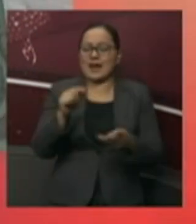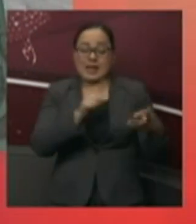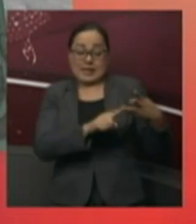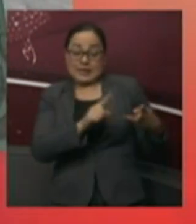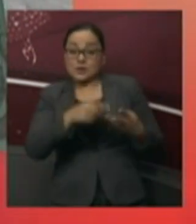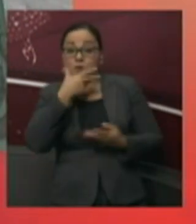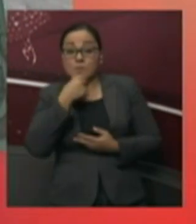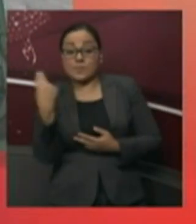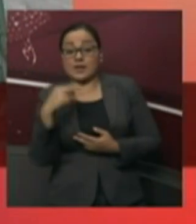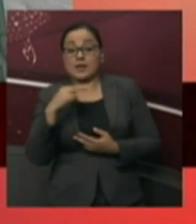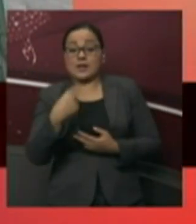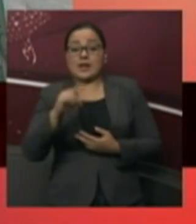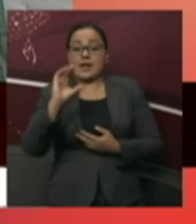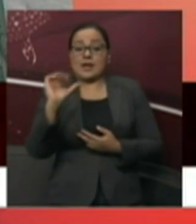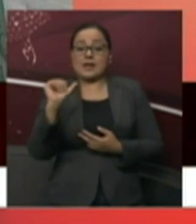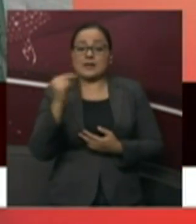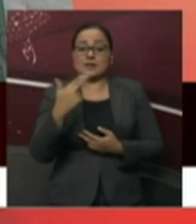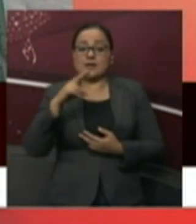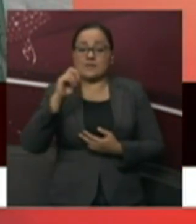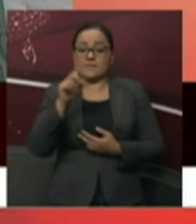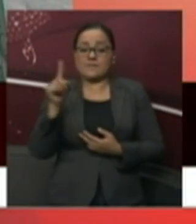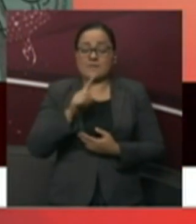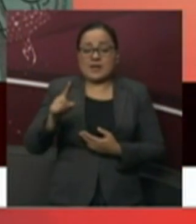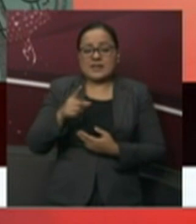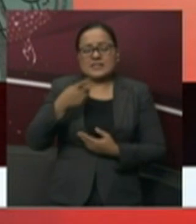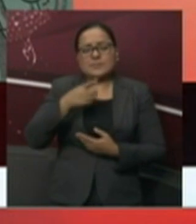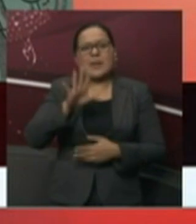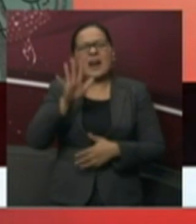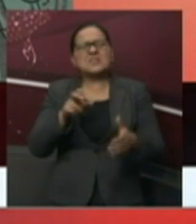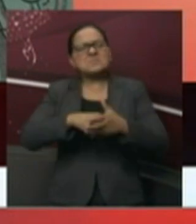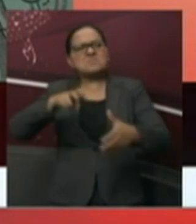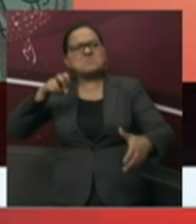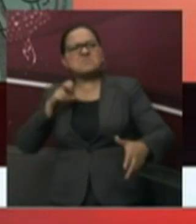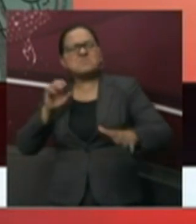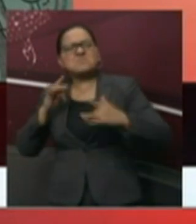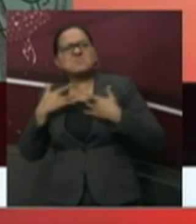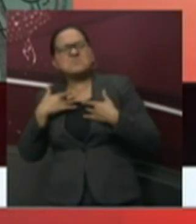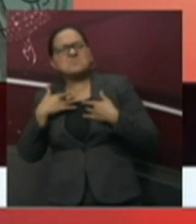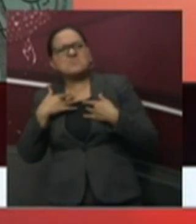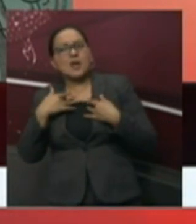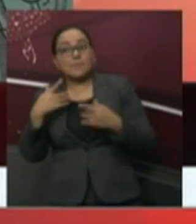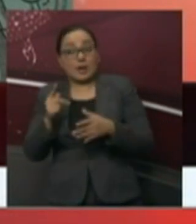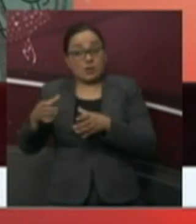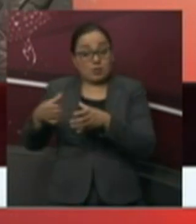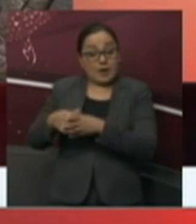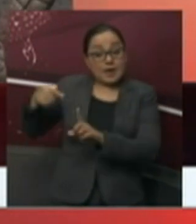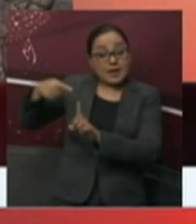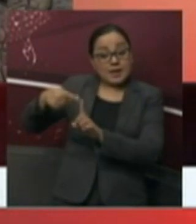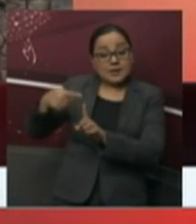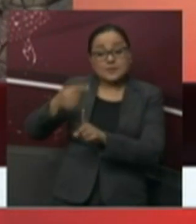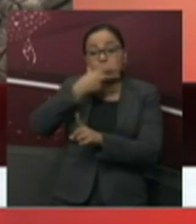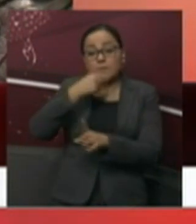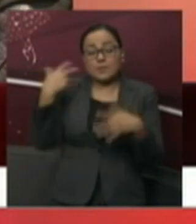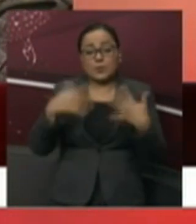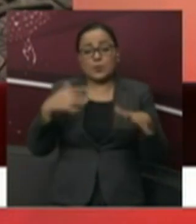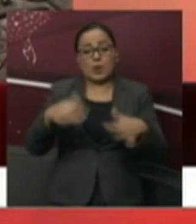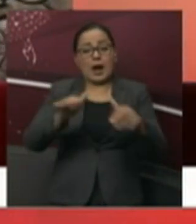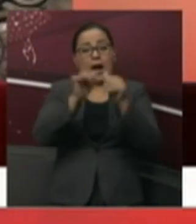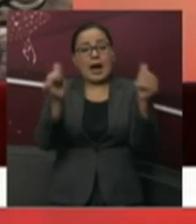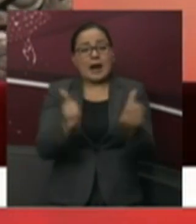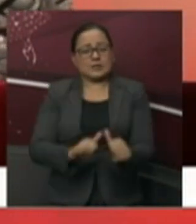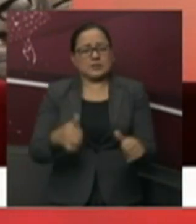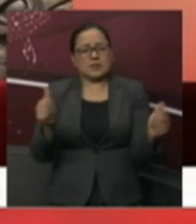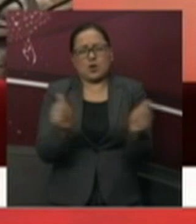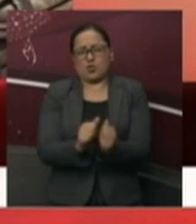un poco alejado de estos grandes reflectores y no obstante tenemos en él a uno de los artistas de mayor ética,